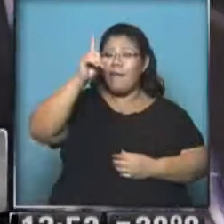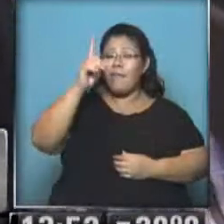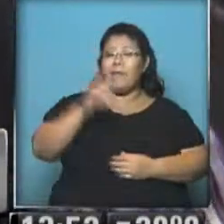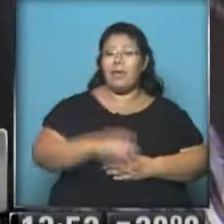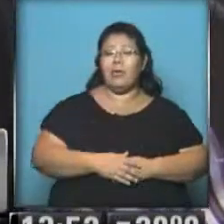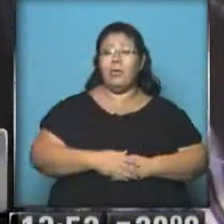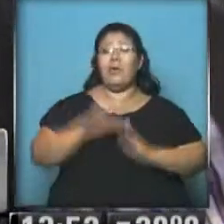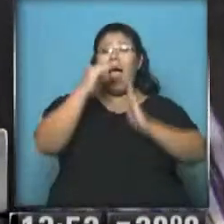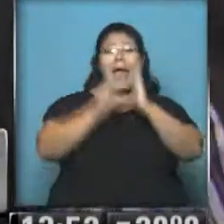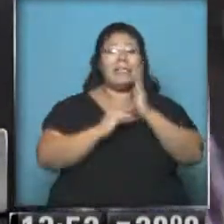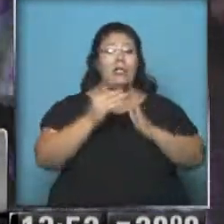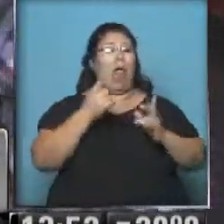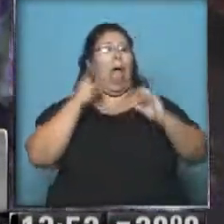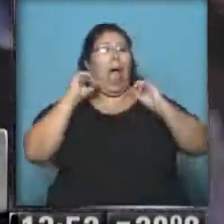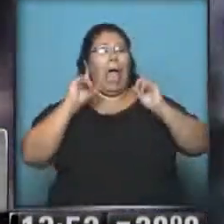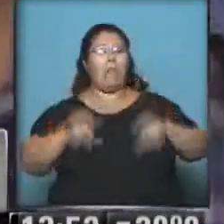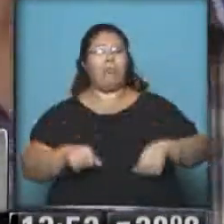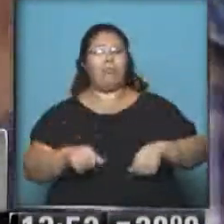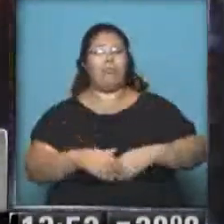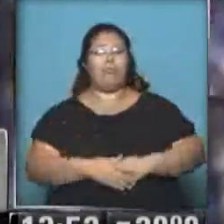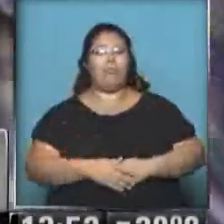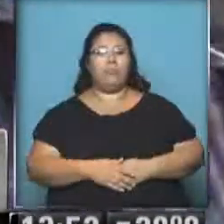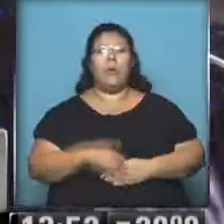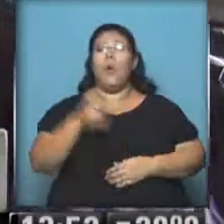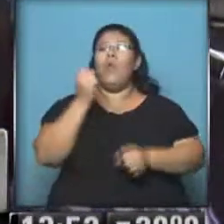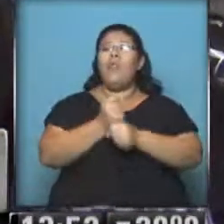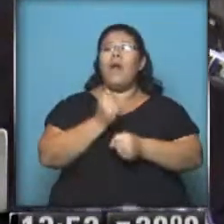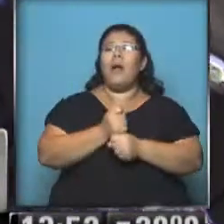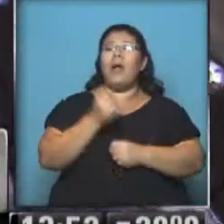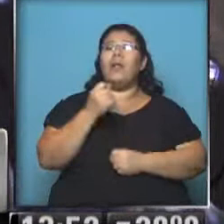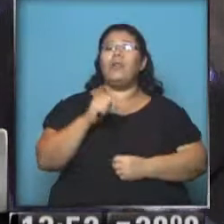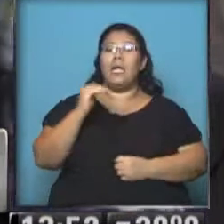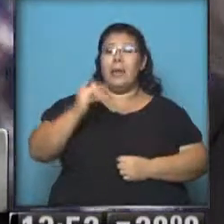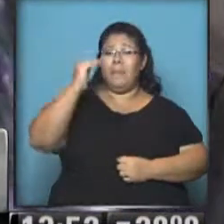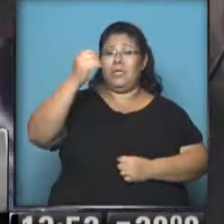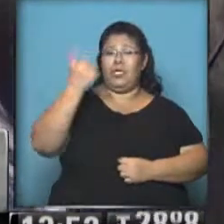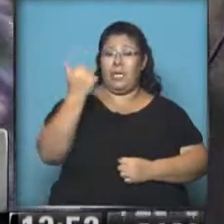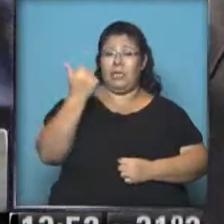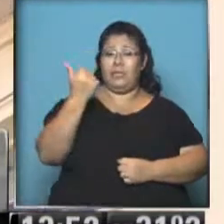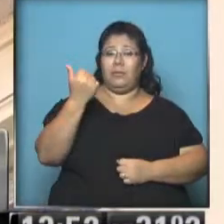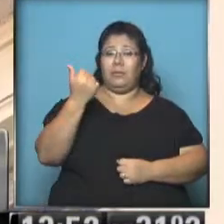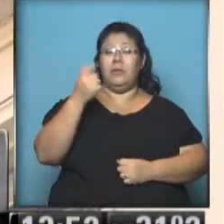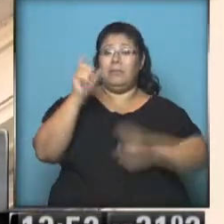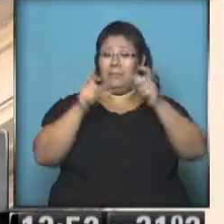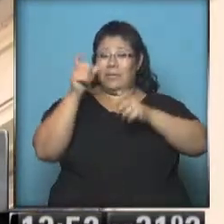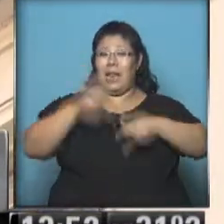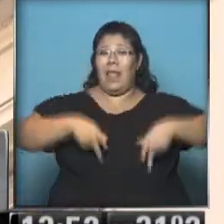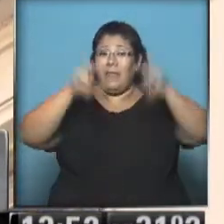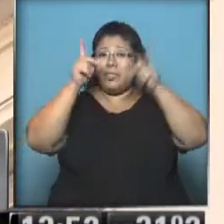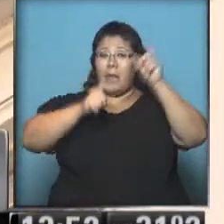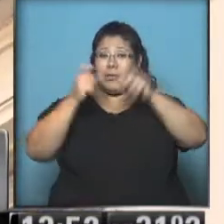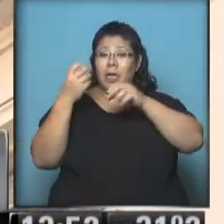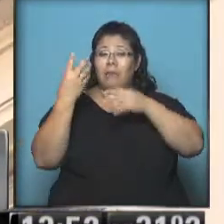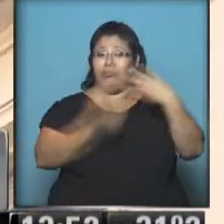ascensor? No sé, no tengo idea, la verdad que no. No tengo idea. ¿Dónde trabaja? ¿En qué lugar? En el sexto piso. ¿Y fue evacuado? Sí. No,